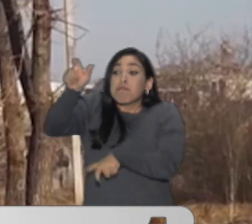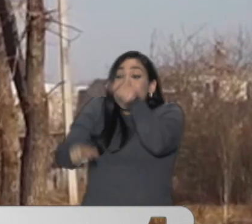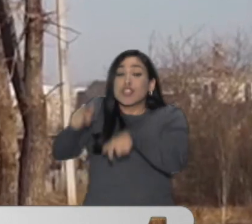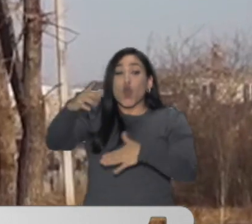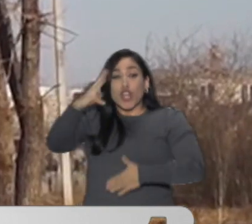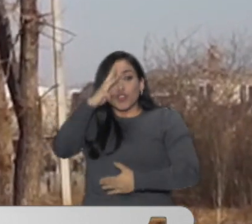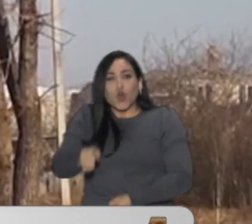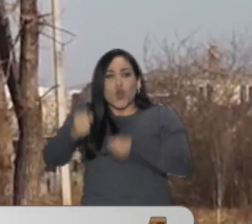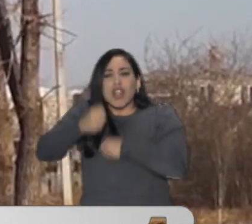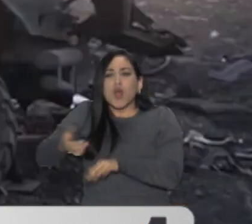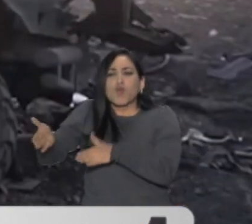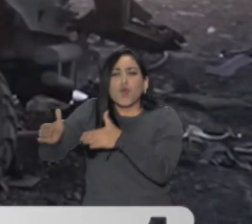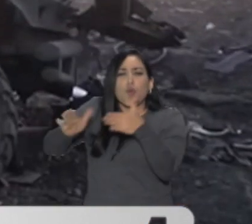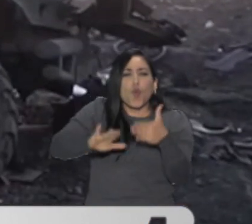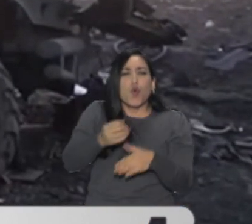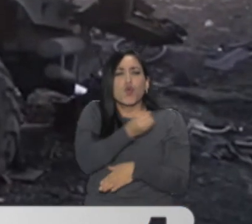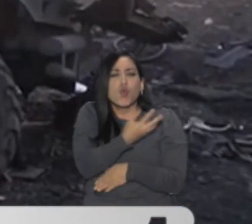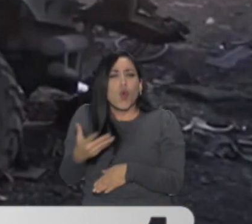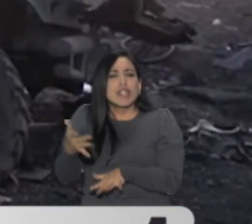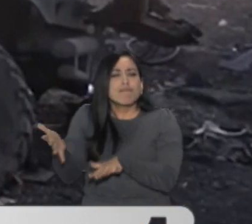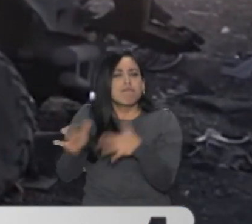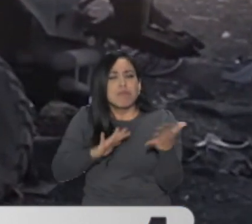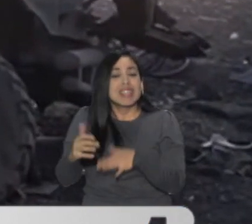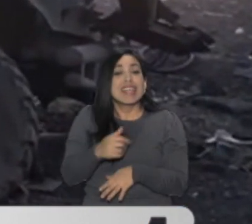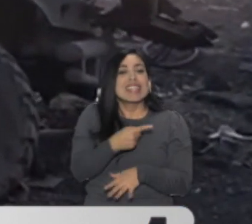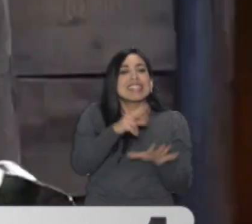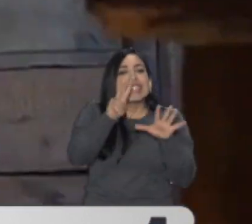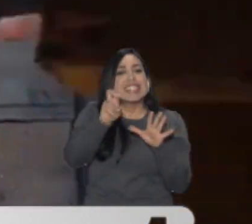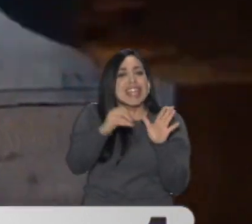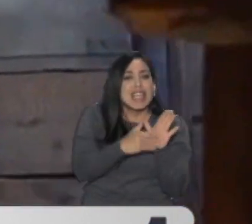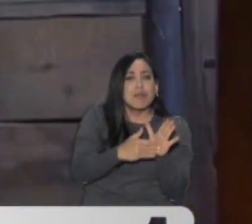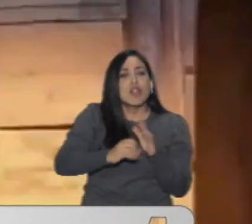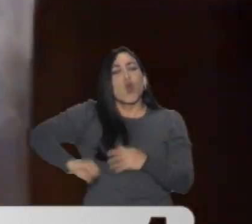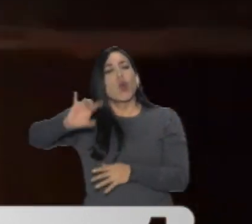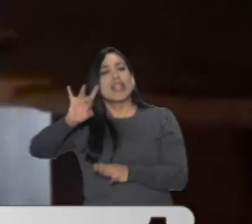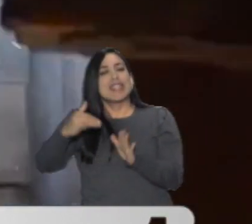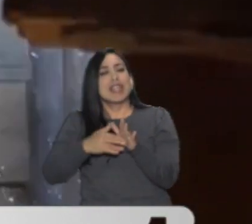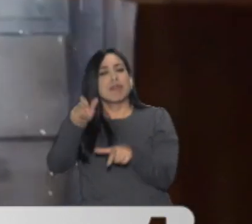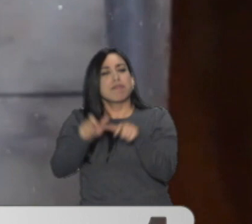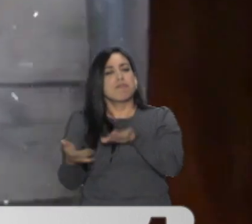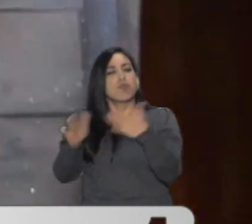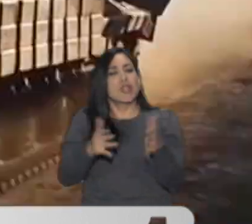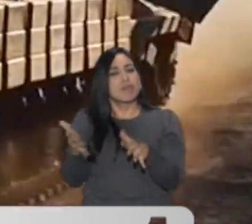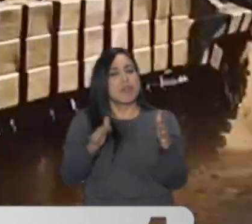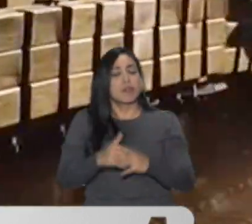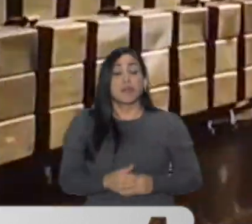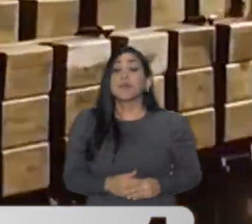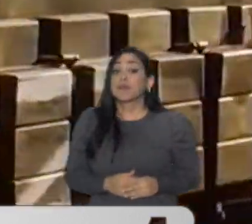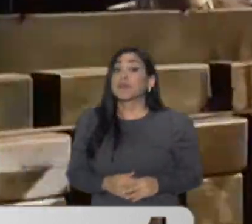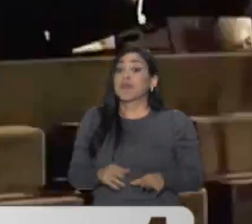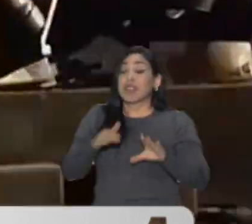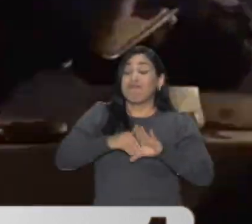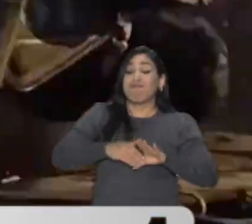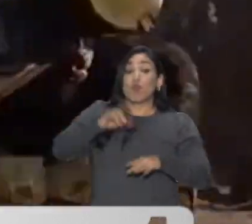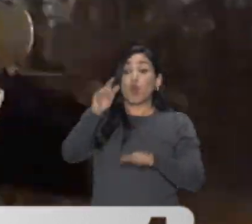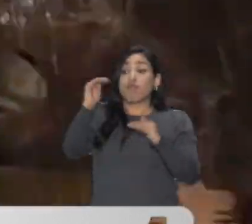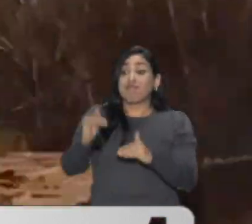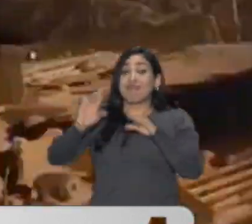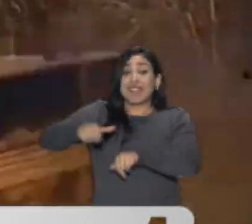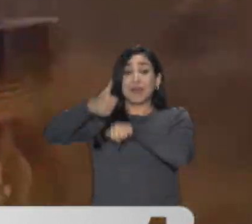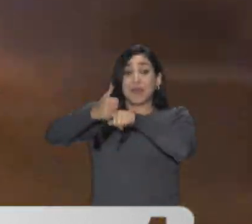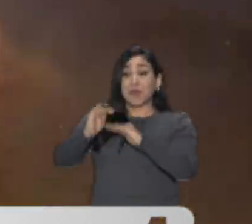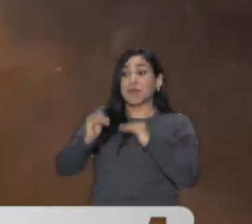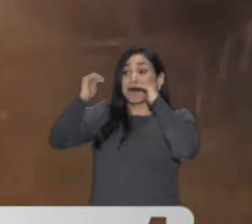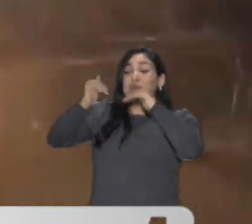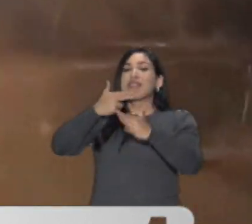durante el primer mes de ofensiva se situarían entre 7.000 y 15.000. Un alto cargo militar de la